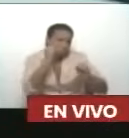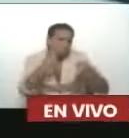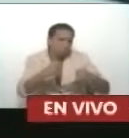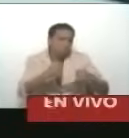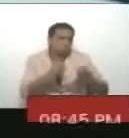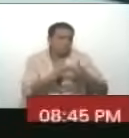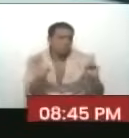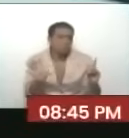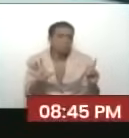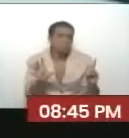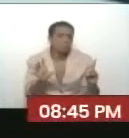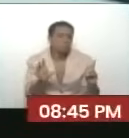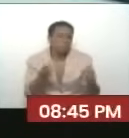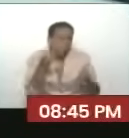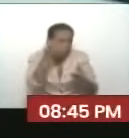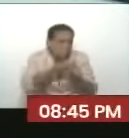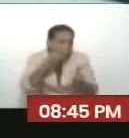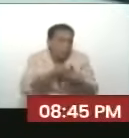democrática